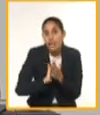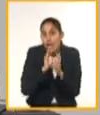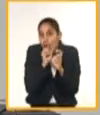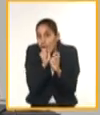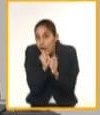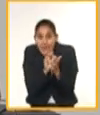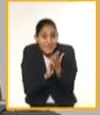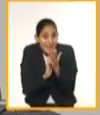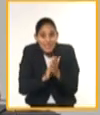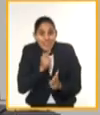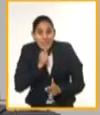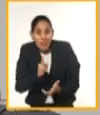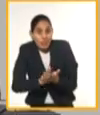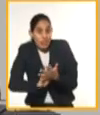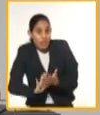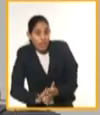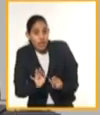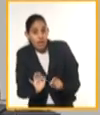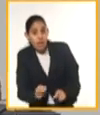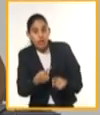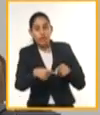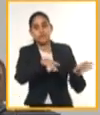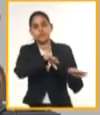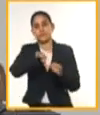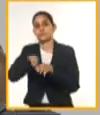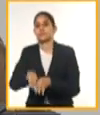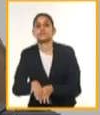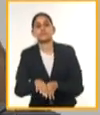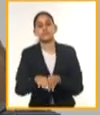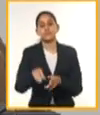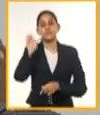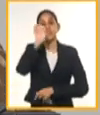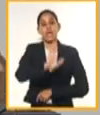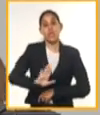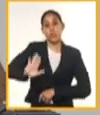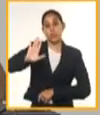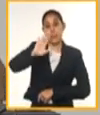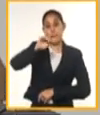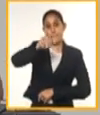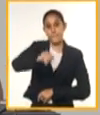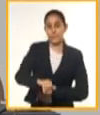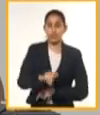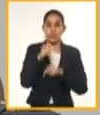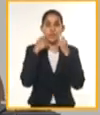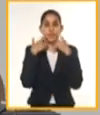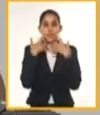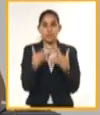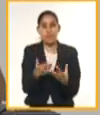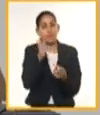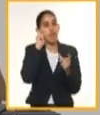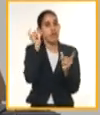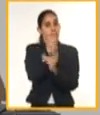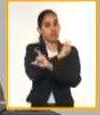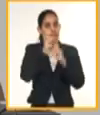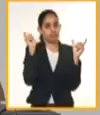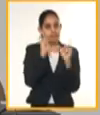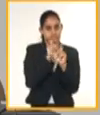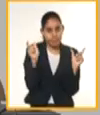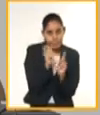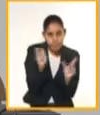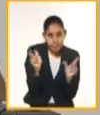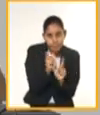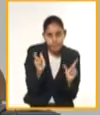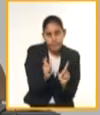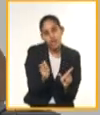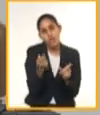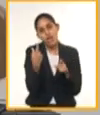me diste la palabra, que los europeos quedaron totalmente atónitos y además